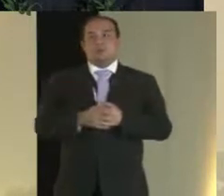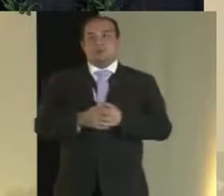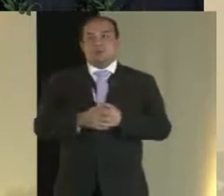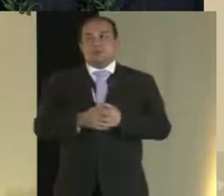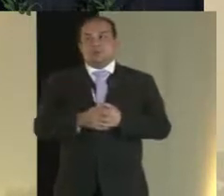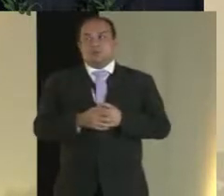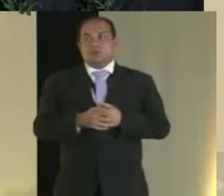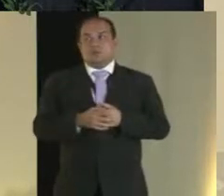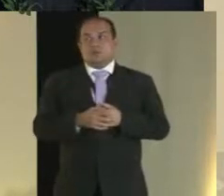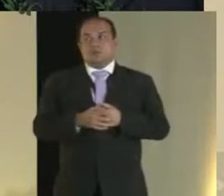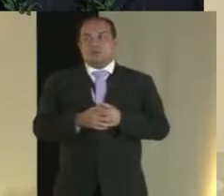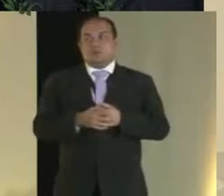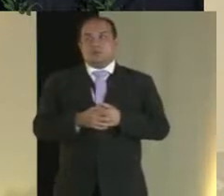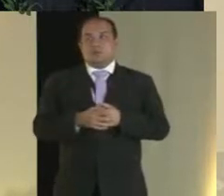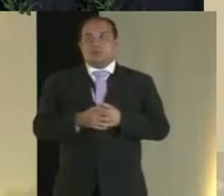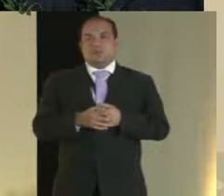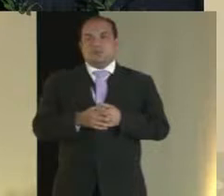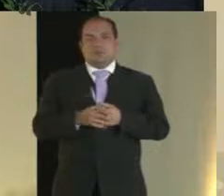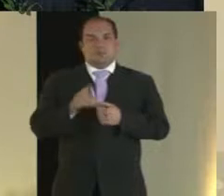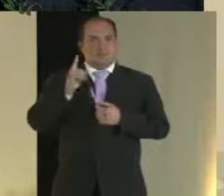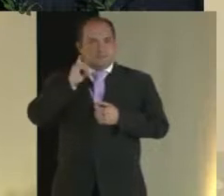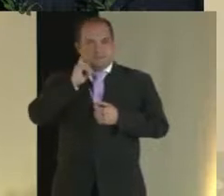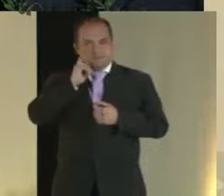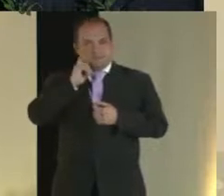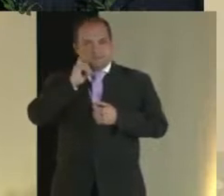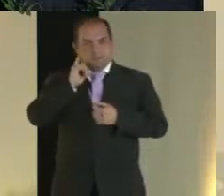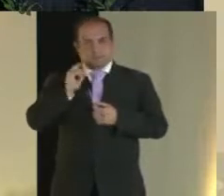¿sí?, que es de la ala charril.